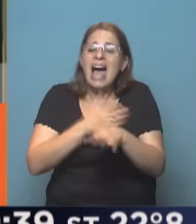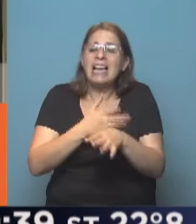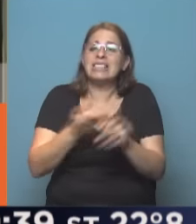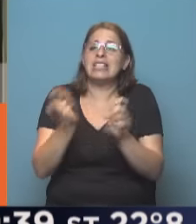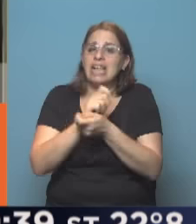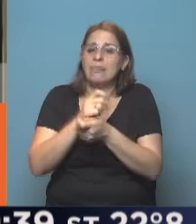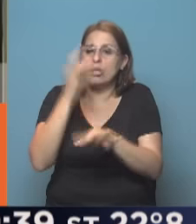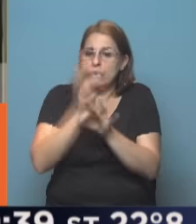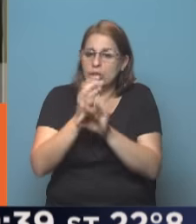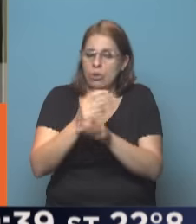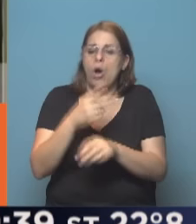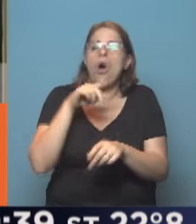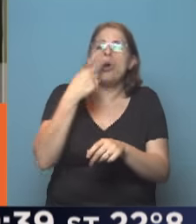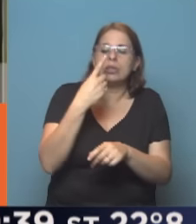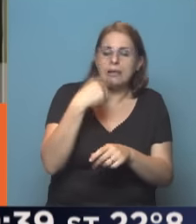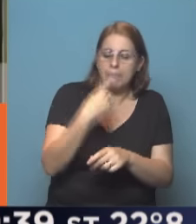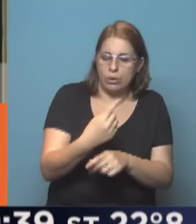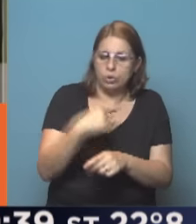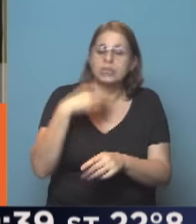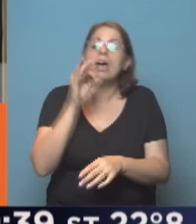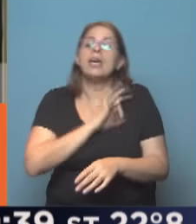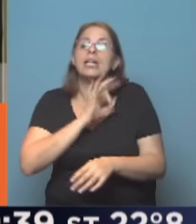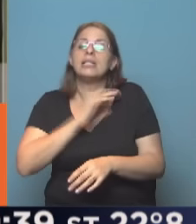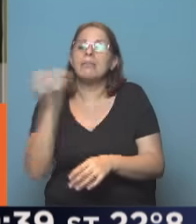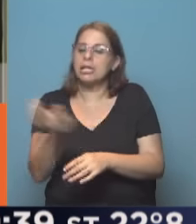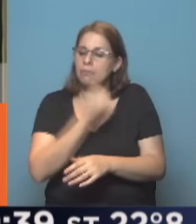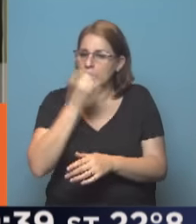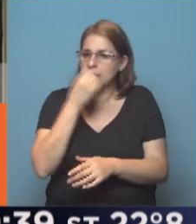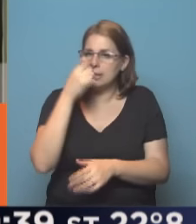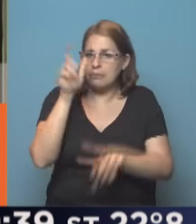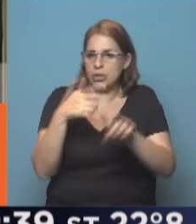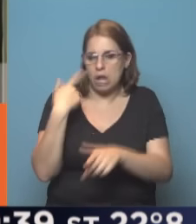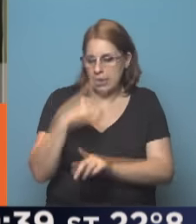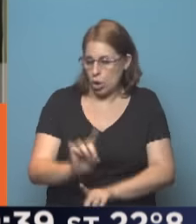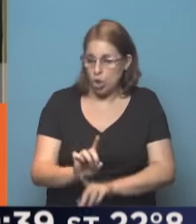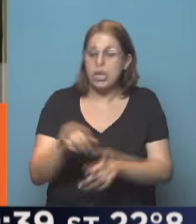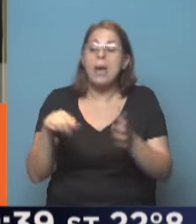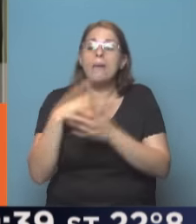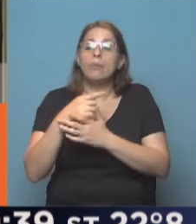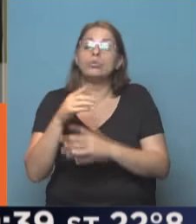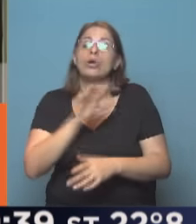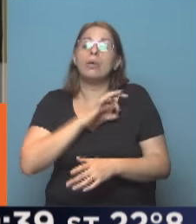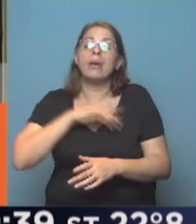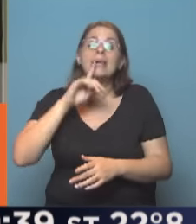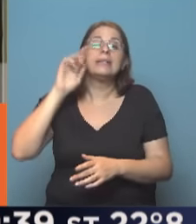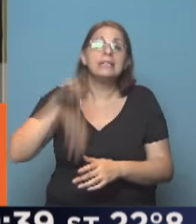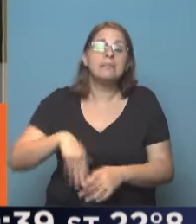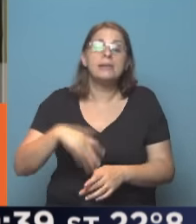una segunda pregunta. Hay otra prueba muy importante que quizás el público en general no la conoce, que son las pruebas TIMSS,